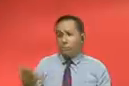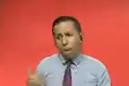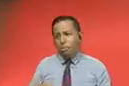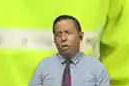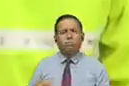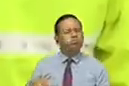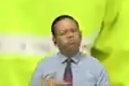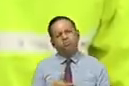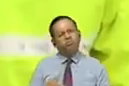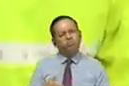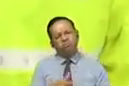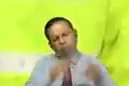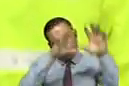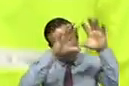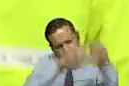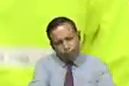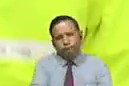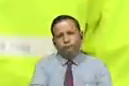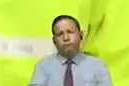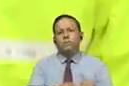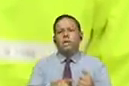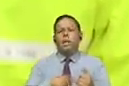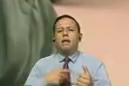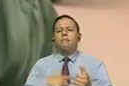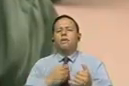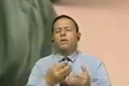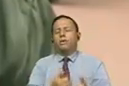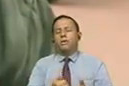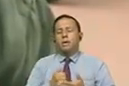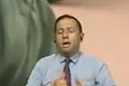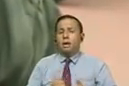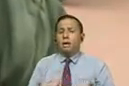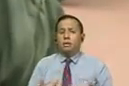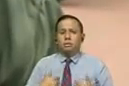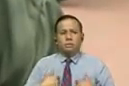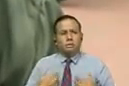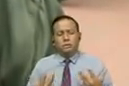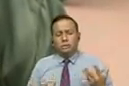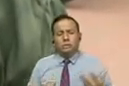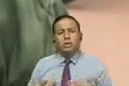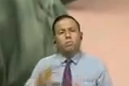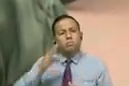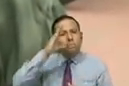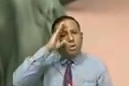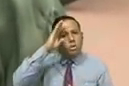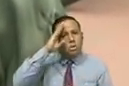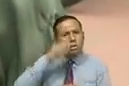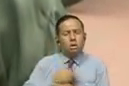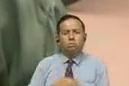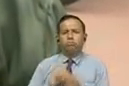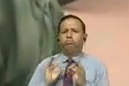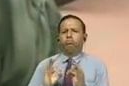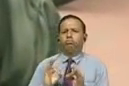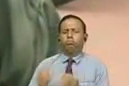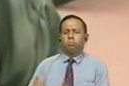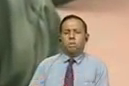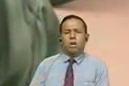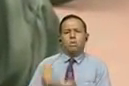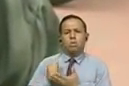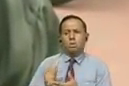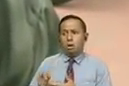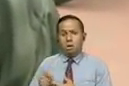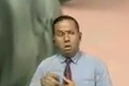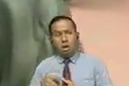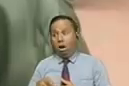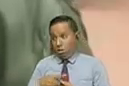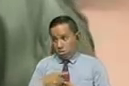captura y recuperación del equipo telefónico. Se me escapaba, pero la policía, un trabajo efectivo, le vieron correr